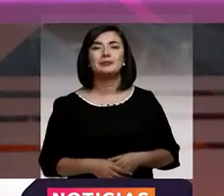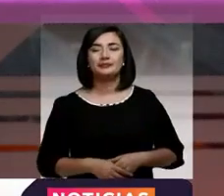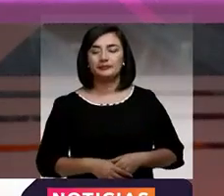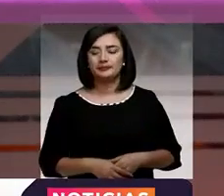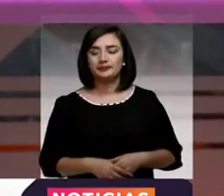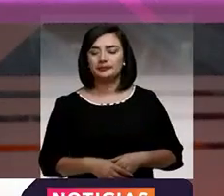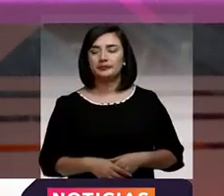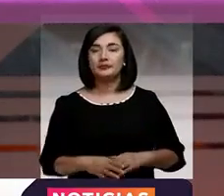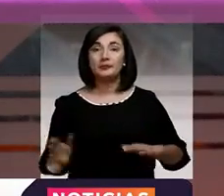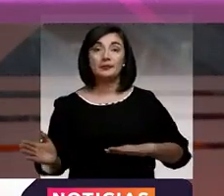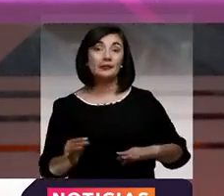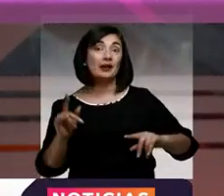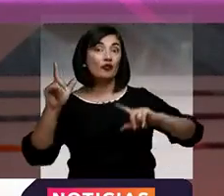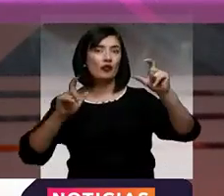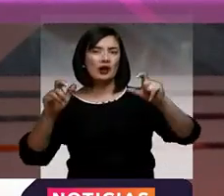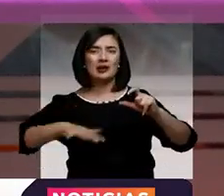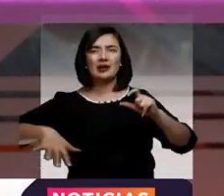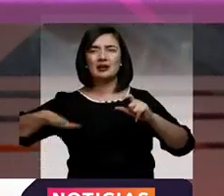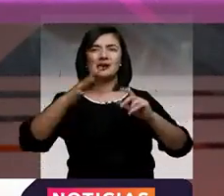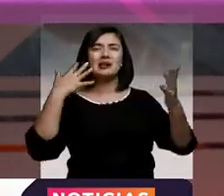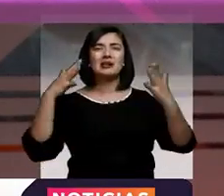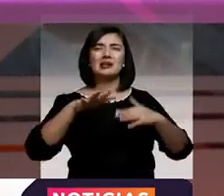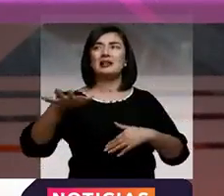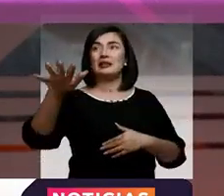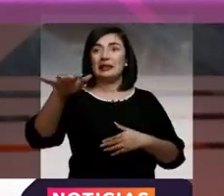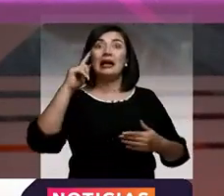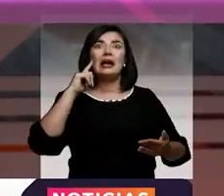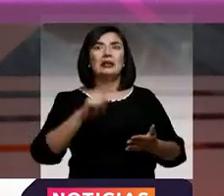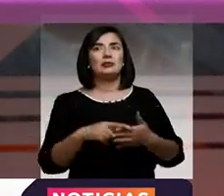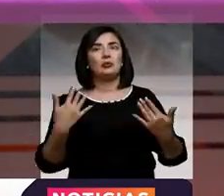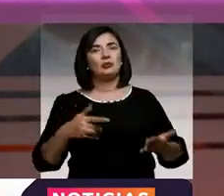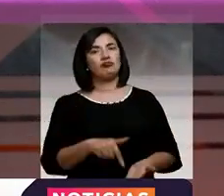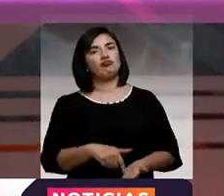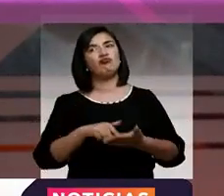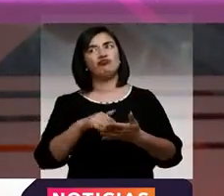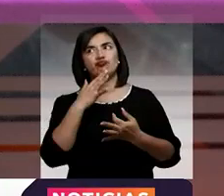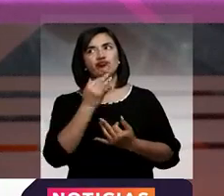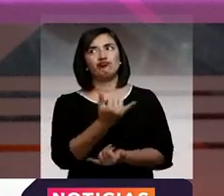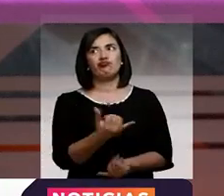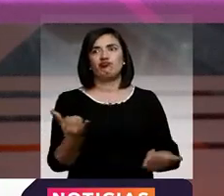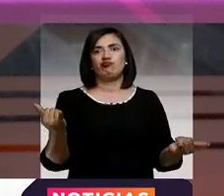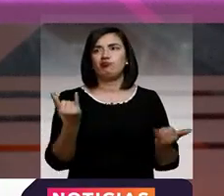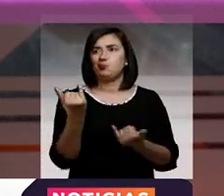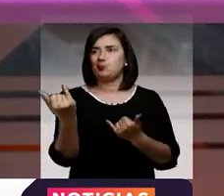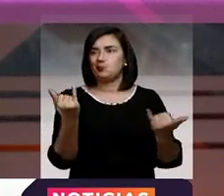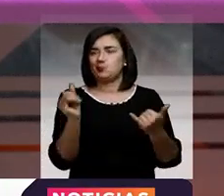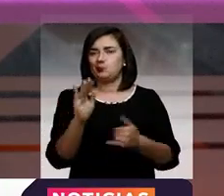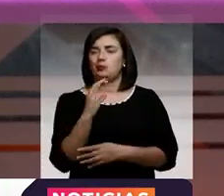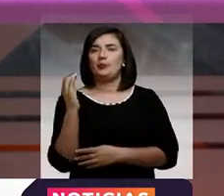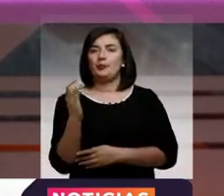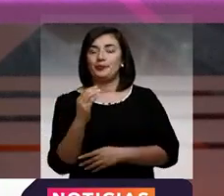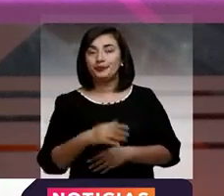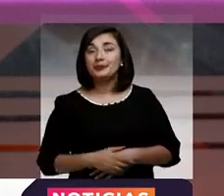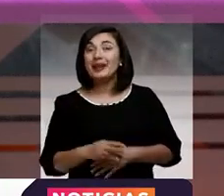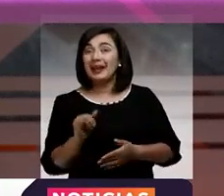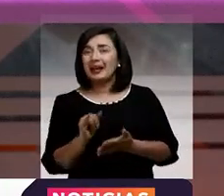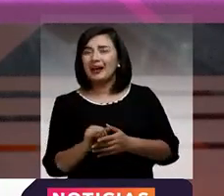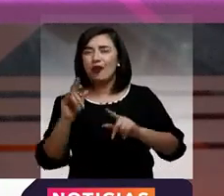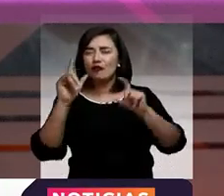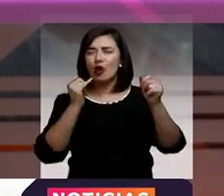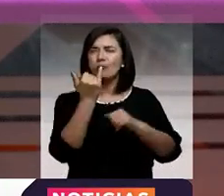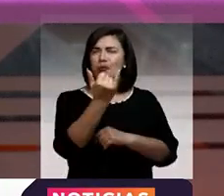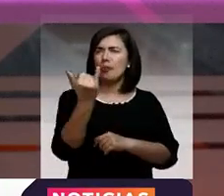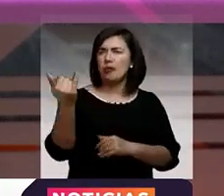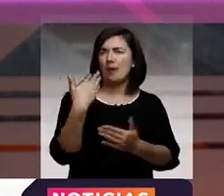La fotografía rural toma fuerza y se convierte en la muestra de la realidad de las regiones colombianas. A través de las fotos se expresa